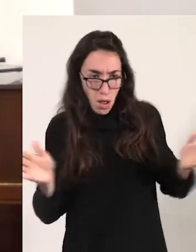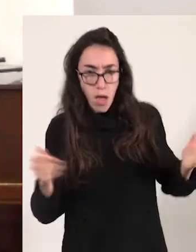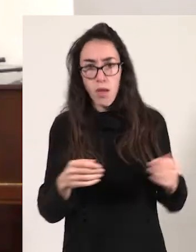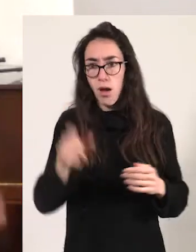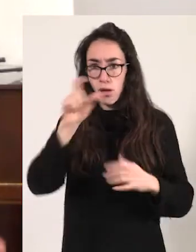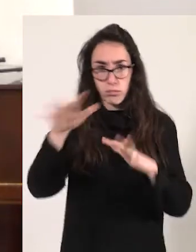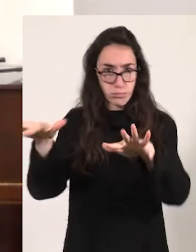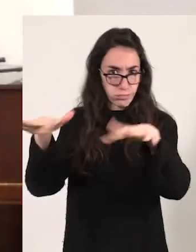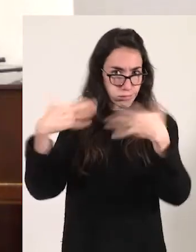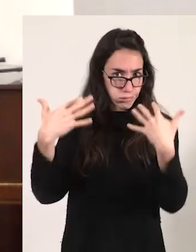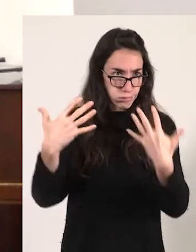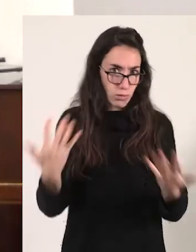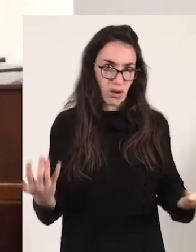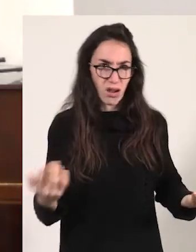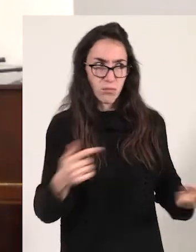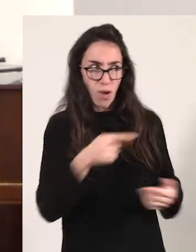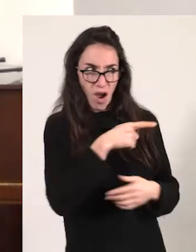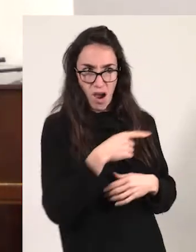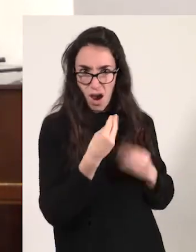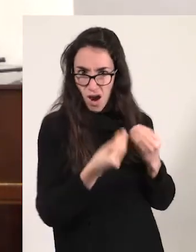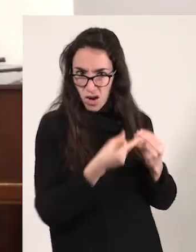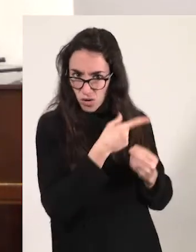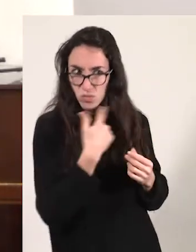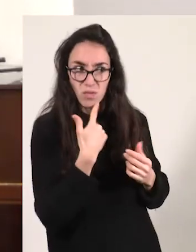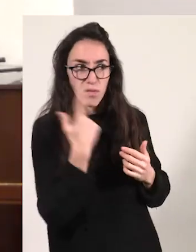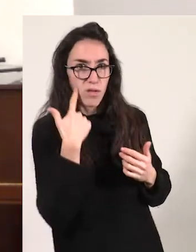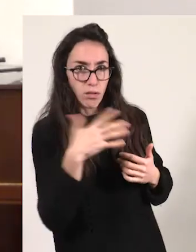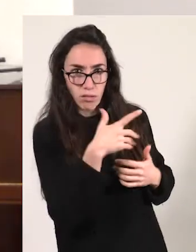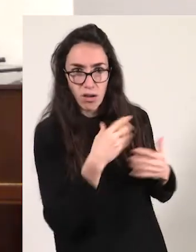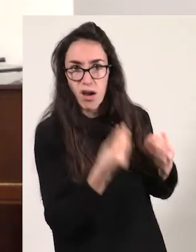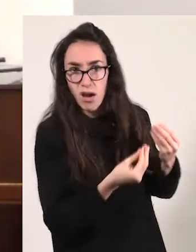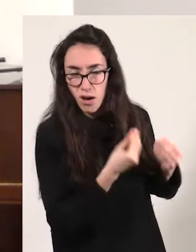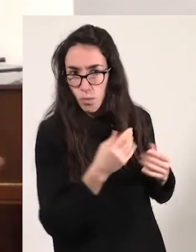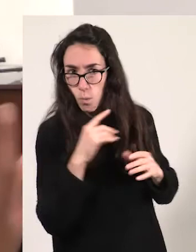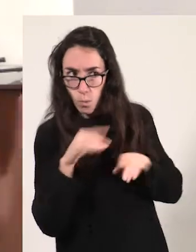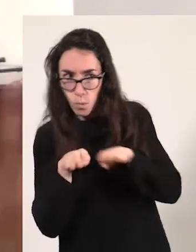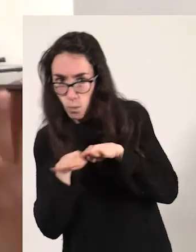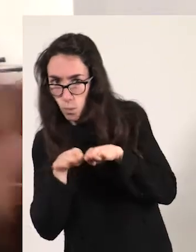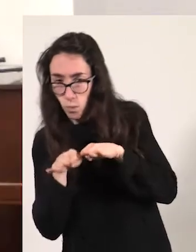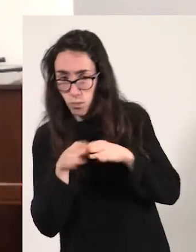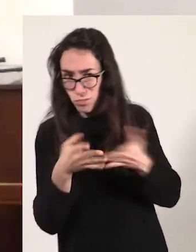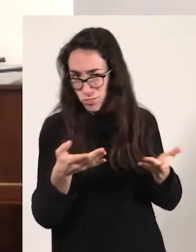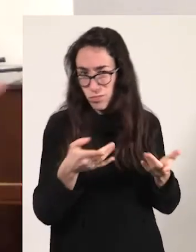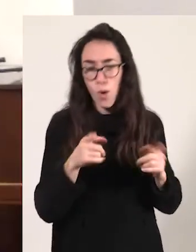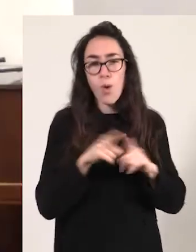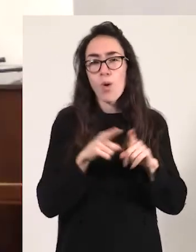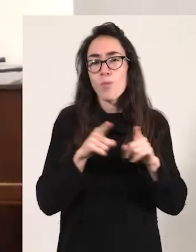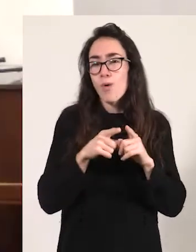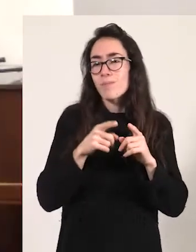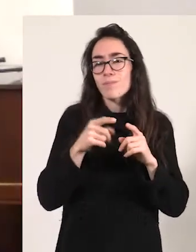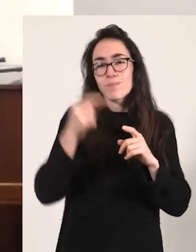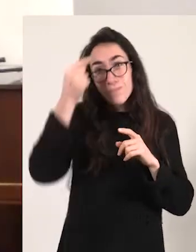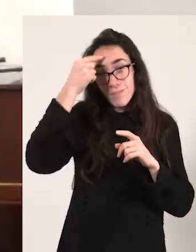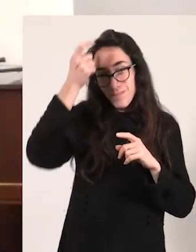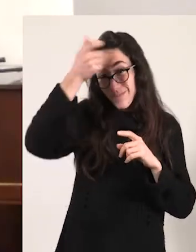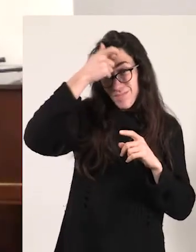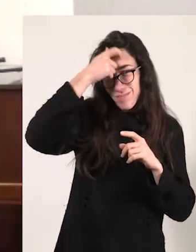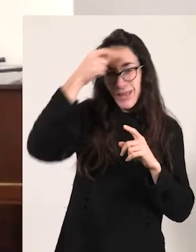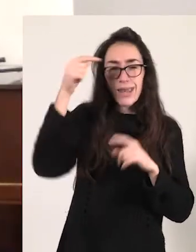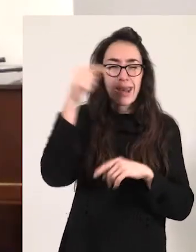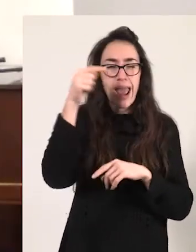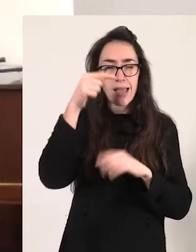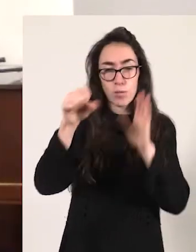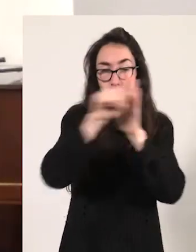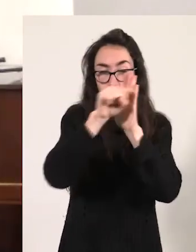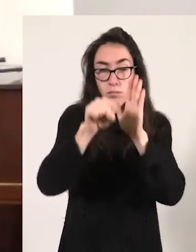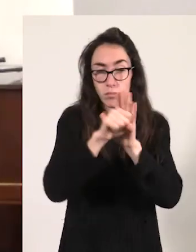por la calle, te pidan los papeles sin que hayas hecho nada y que la gente mire y se pregunte qué habrás hecho, ¿no? Y cómo eso también, como estos son como